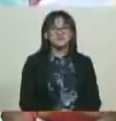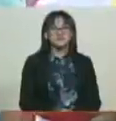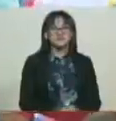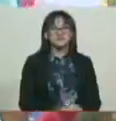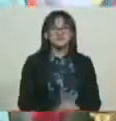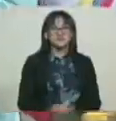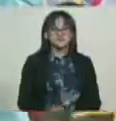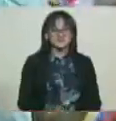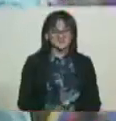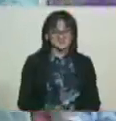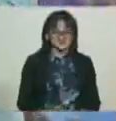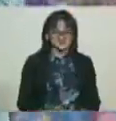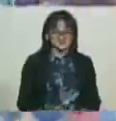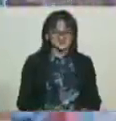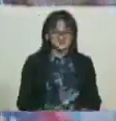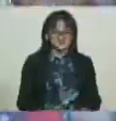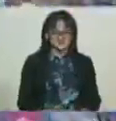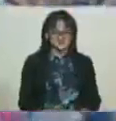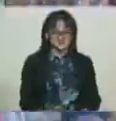vivir